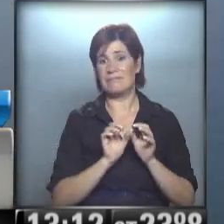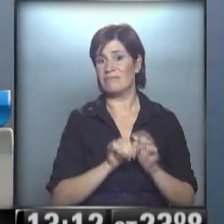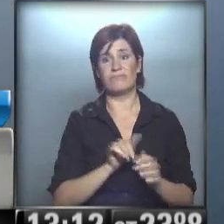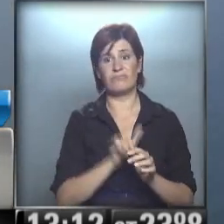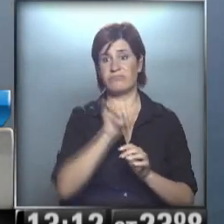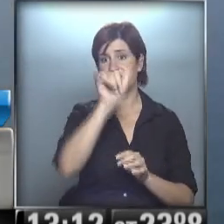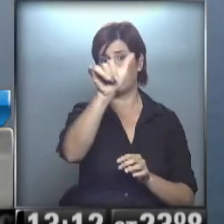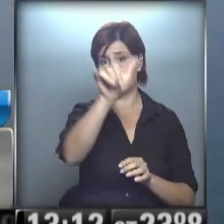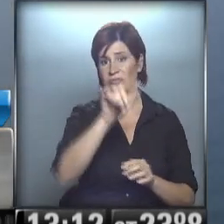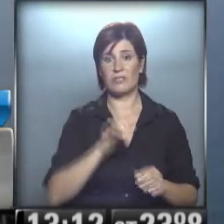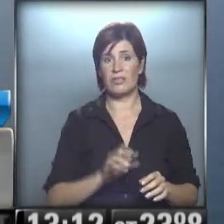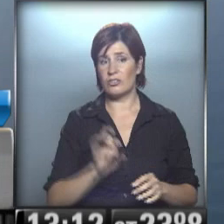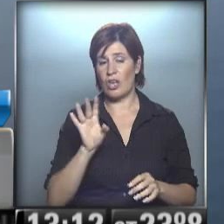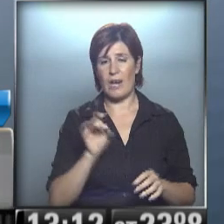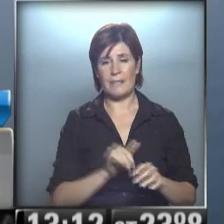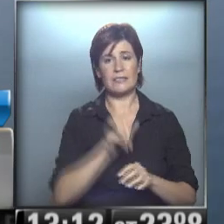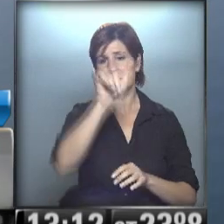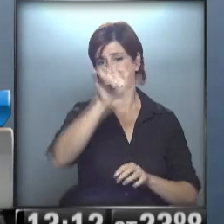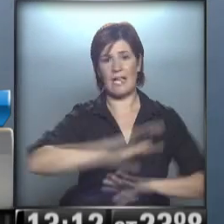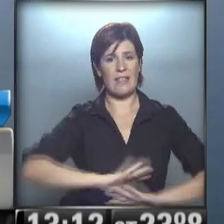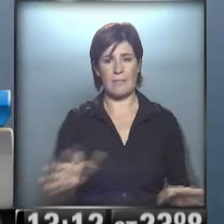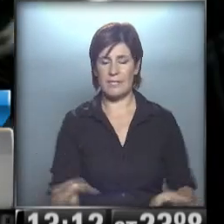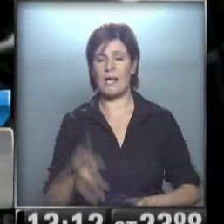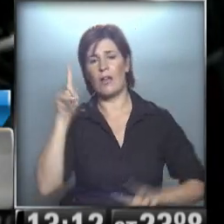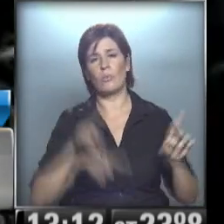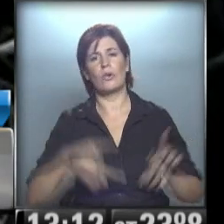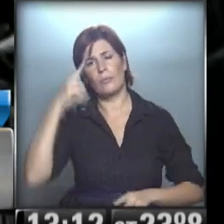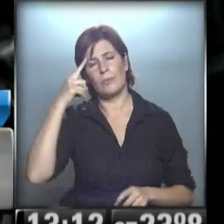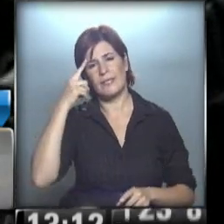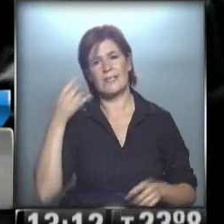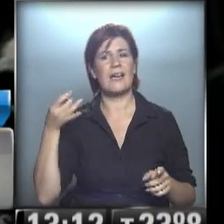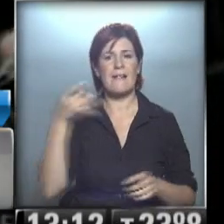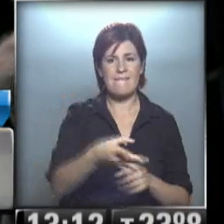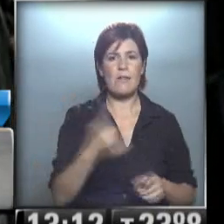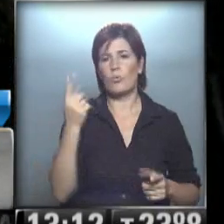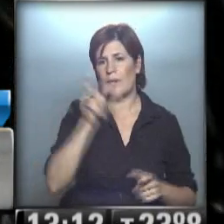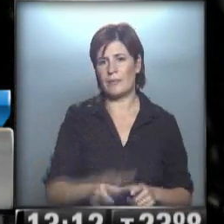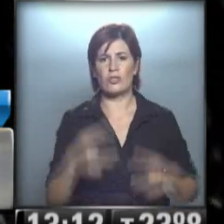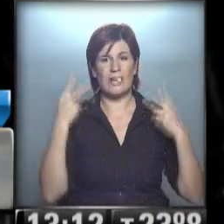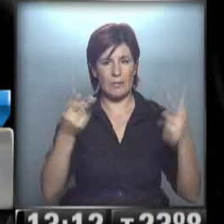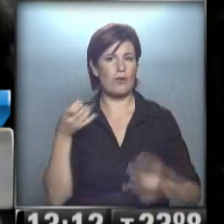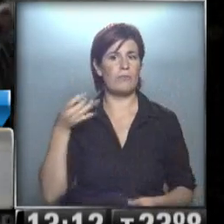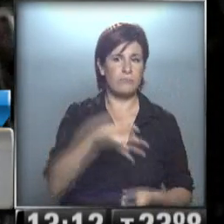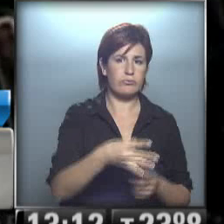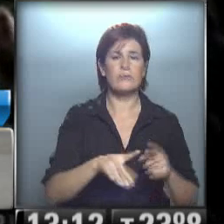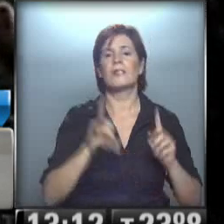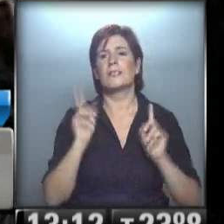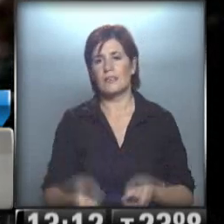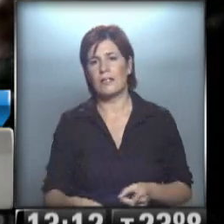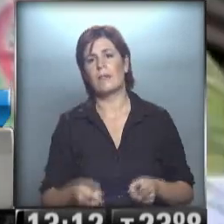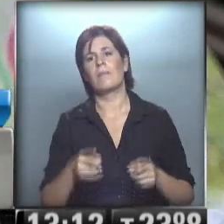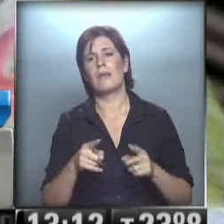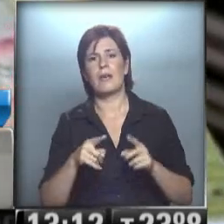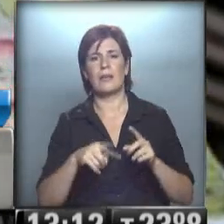cual lumpur mientras se dejen hipótesis que van desde el posible atentado secuestro por parte de un pasajero hasta un Sabotaje de la tripulación pasando por una